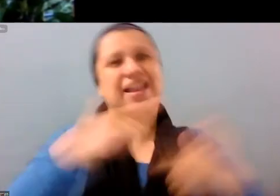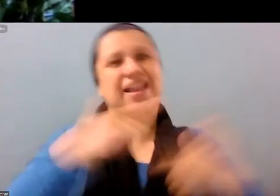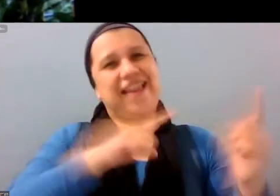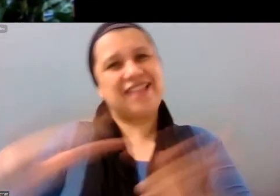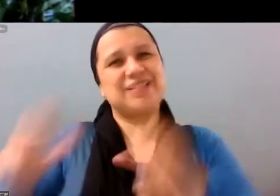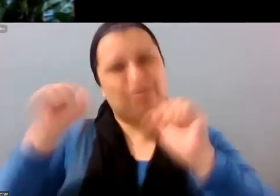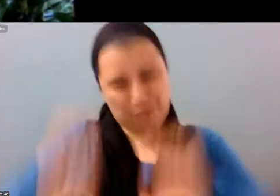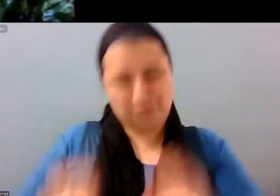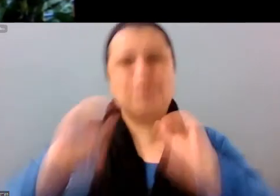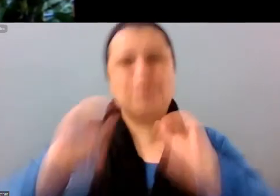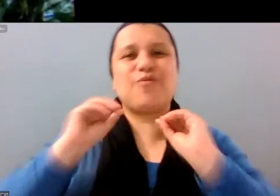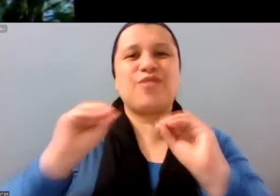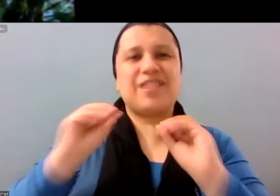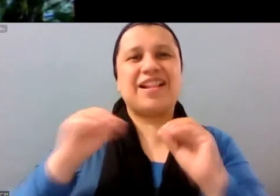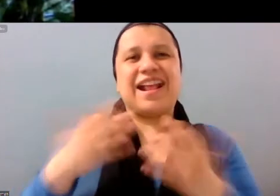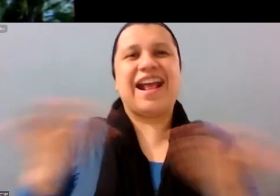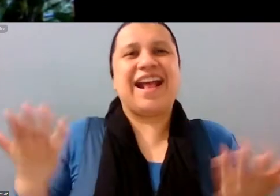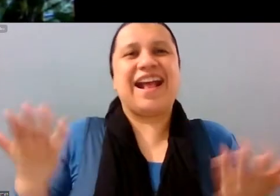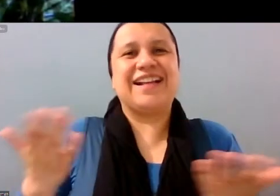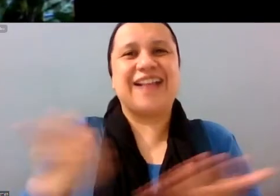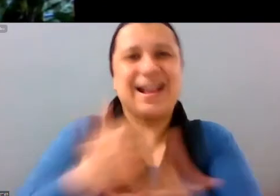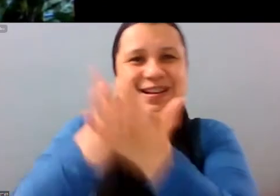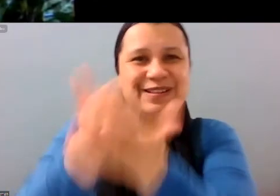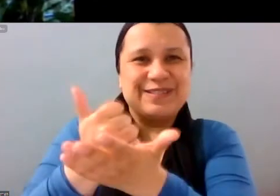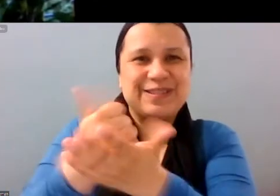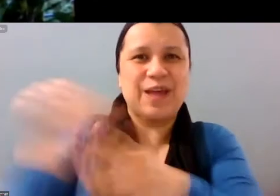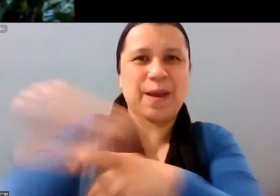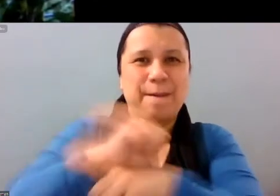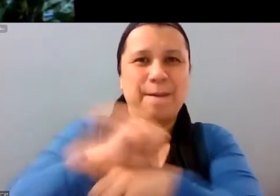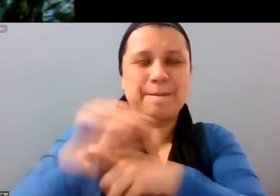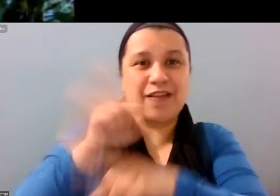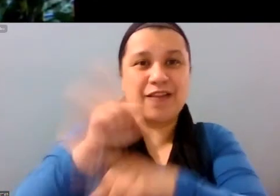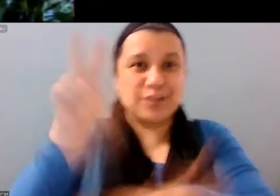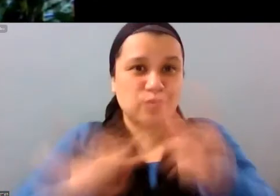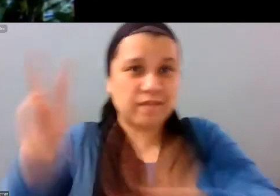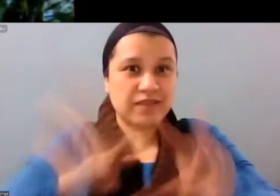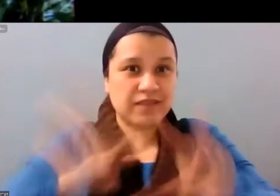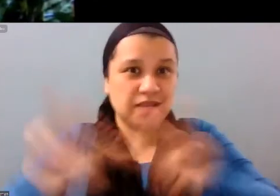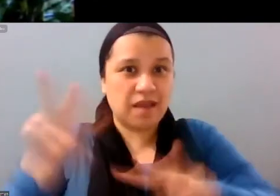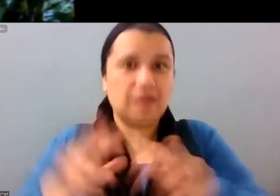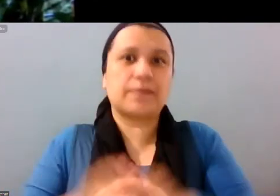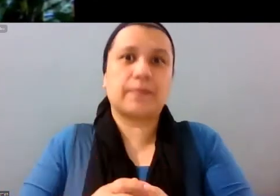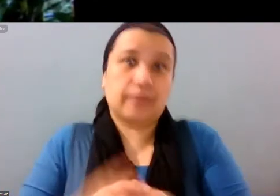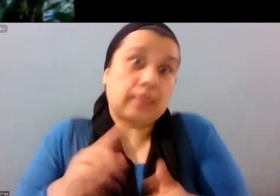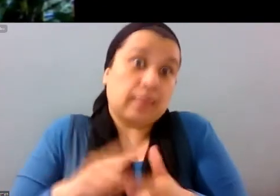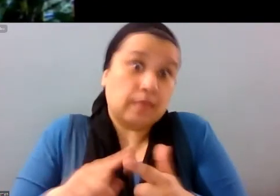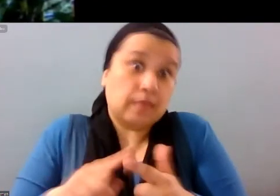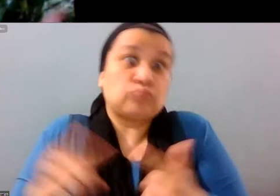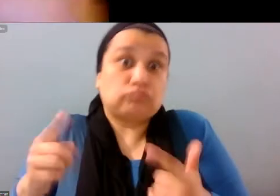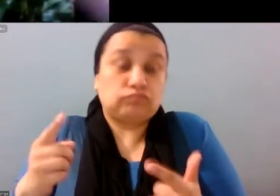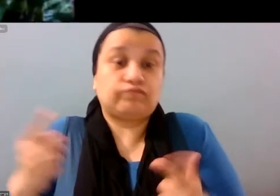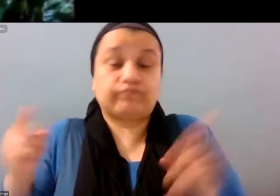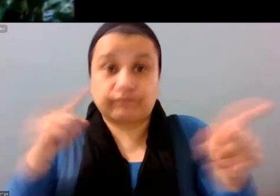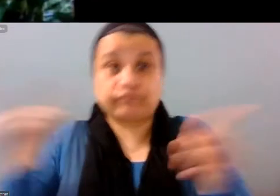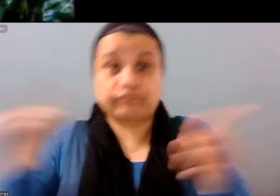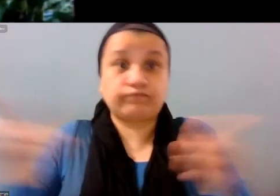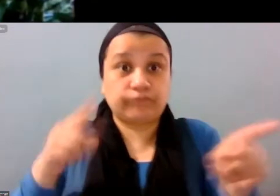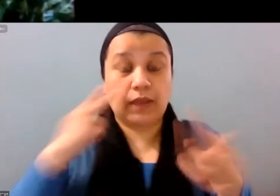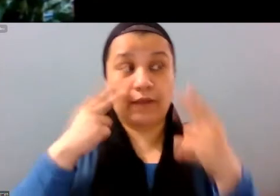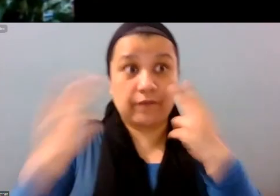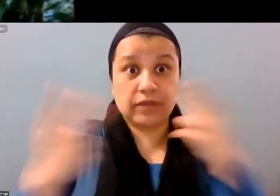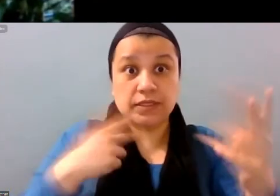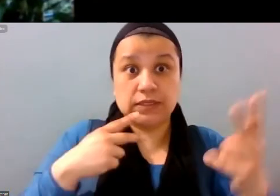educación a distancia a través de prácticas supervisadas entonces en esos dos panoramas de esa deuda